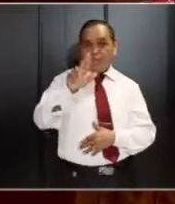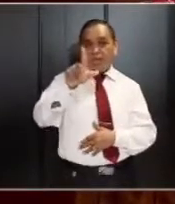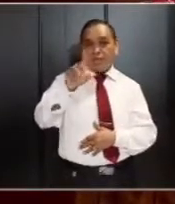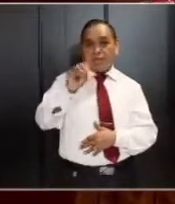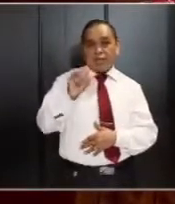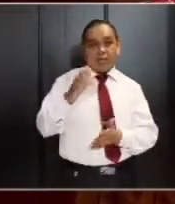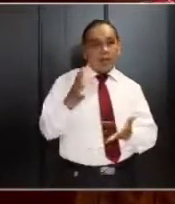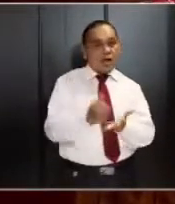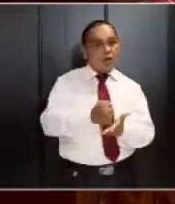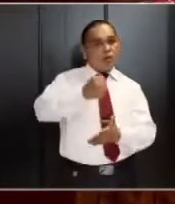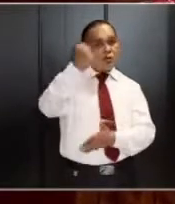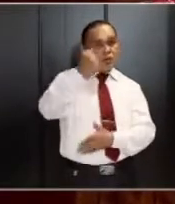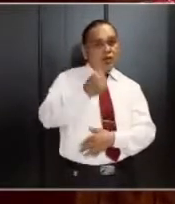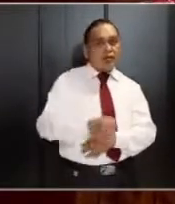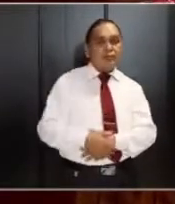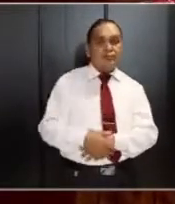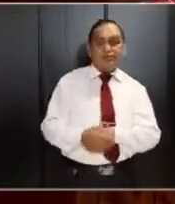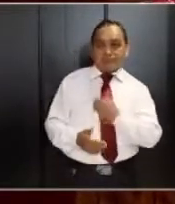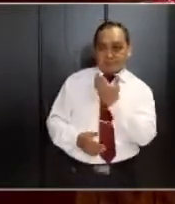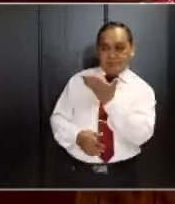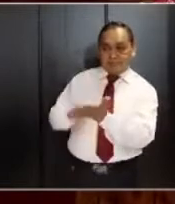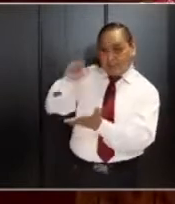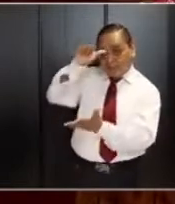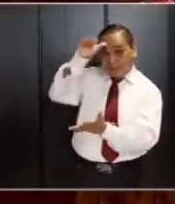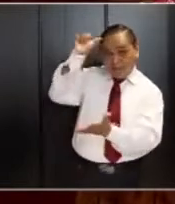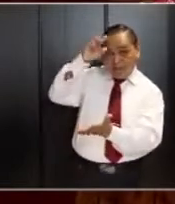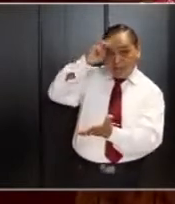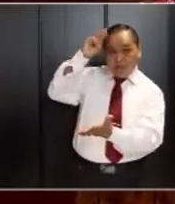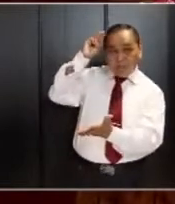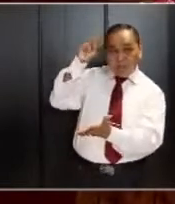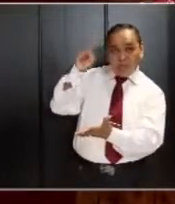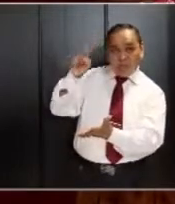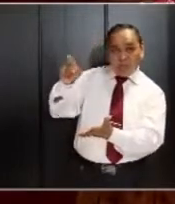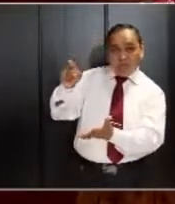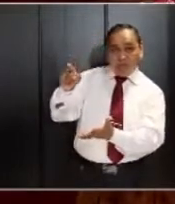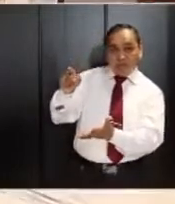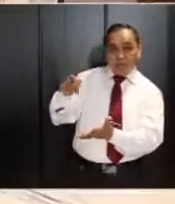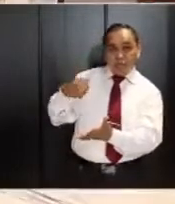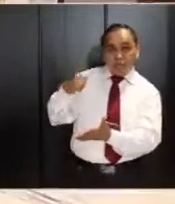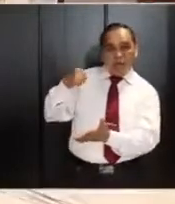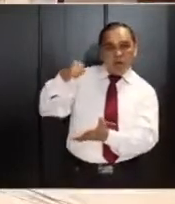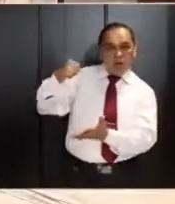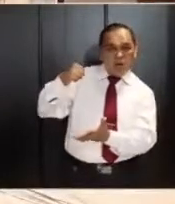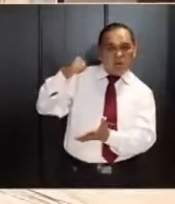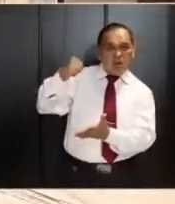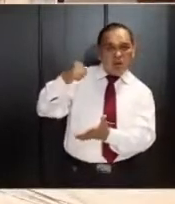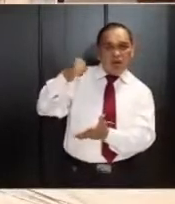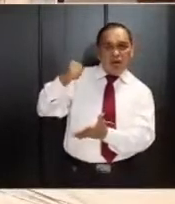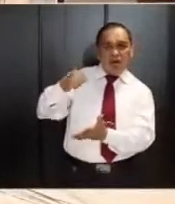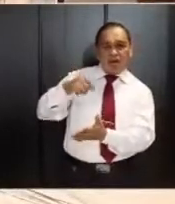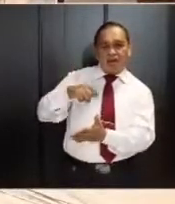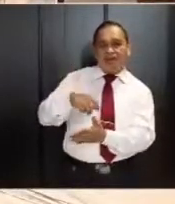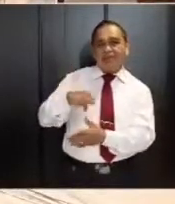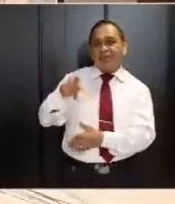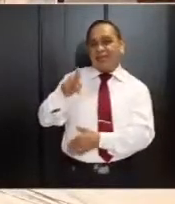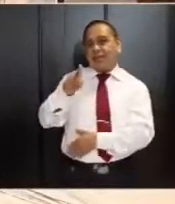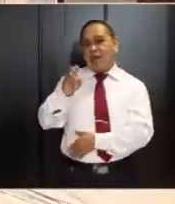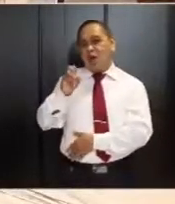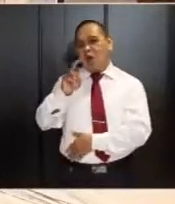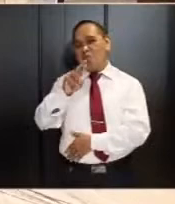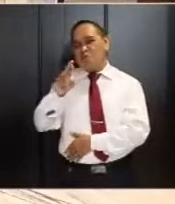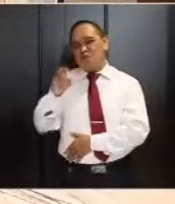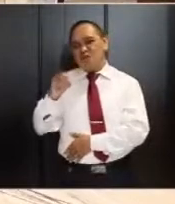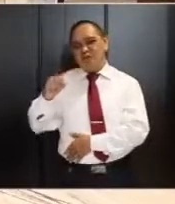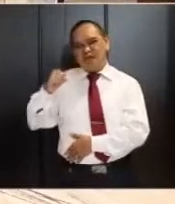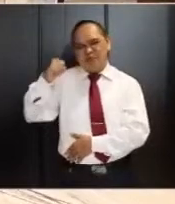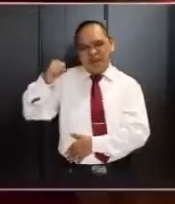Y fue Alejandro Moreno sin ningún pudor, porque también era porro, también le llamaban el porro con toda la justicia.